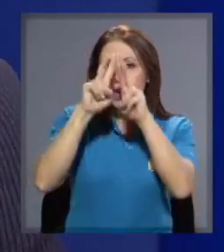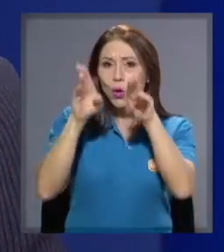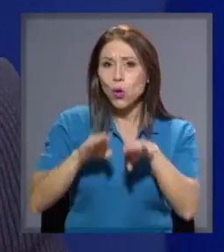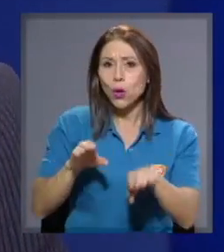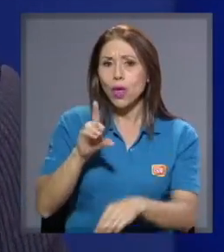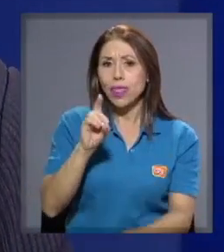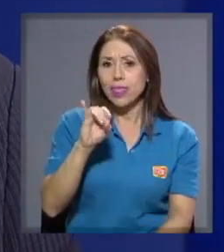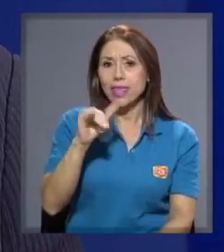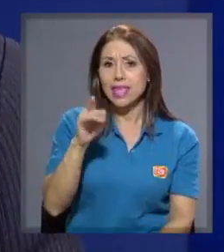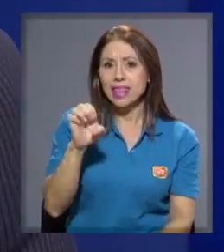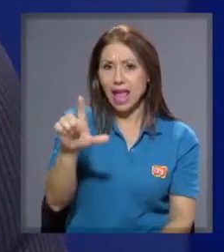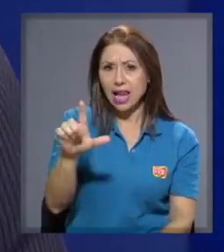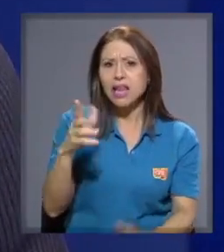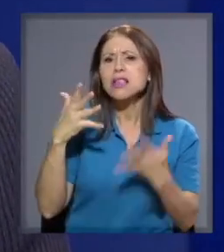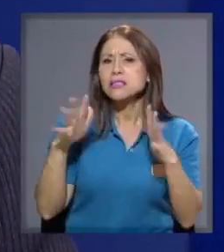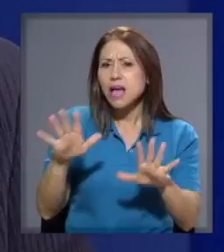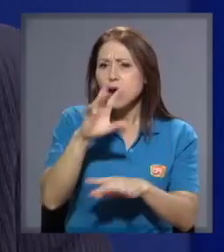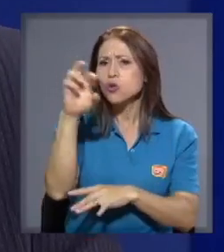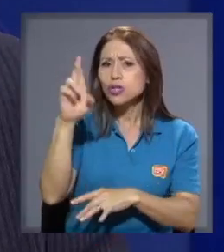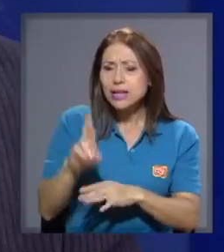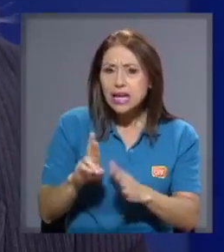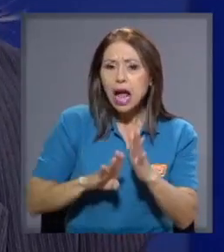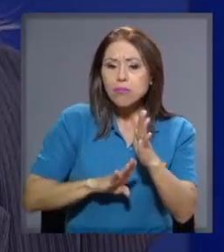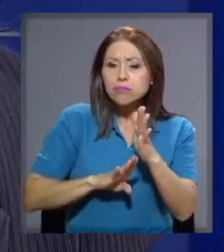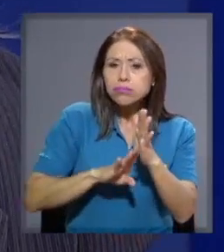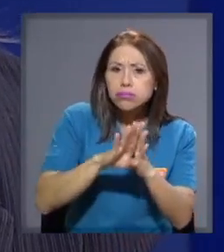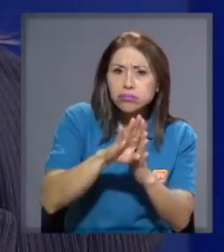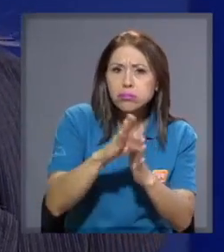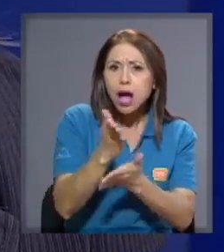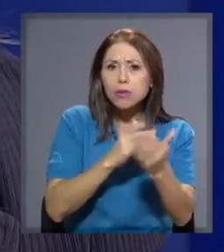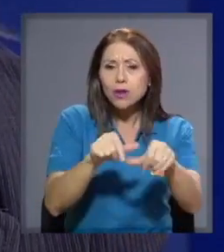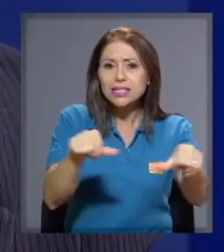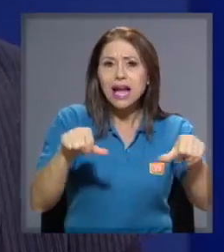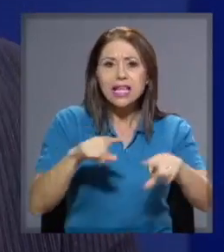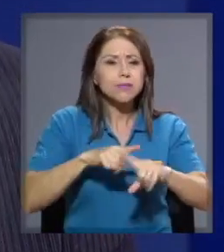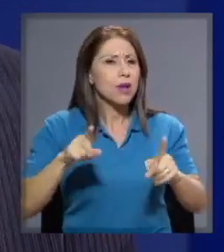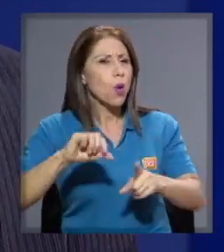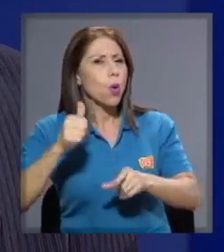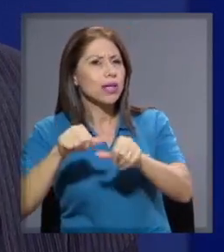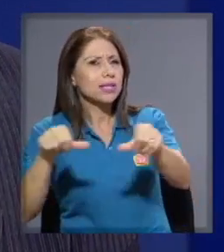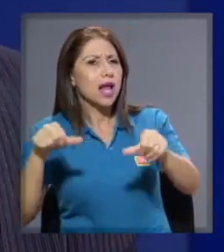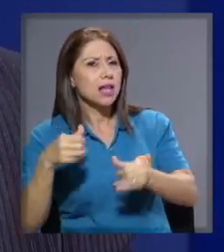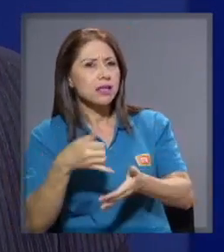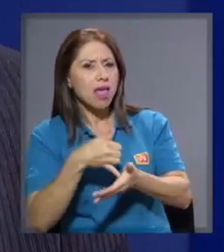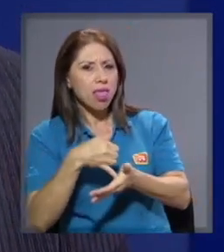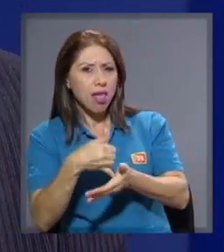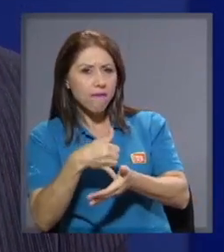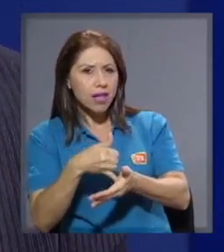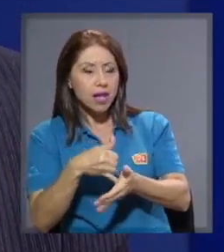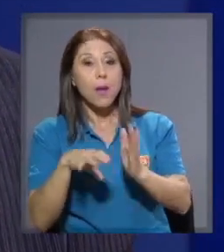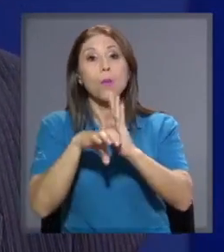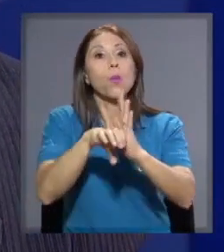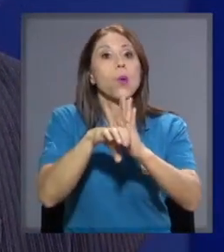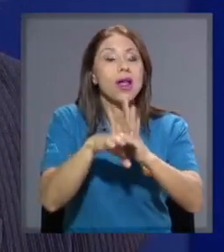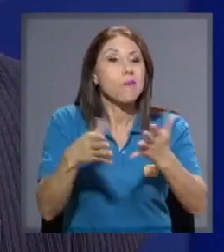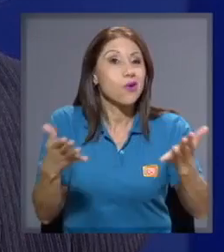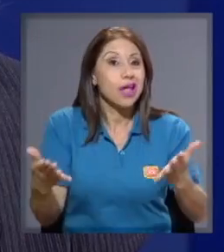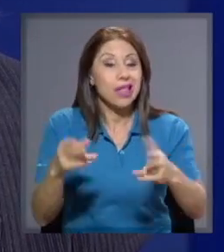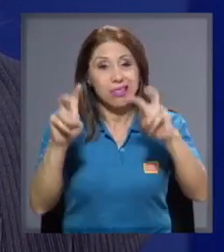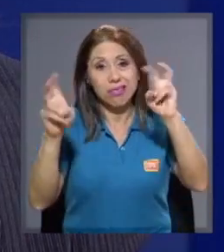varios años costa rica ha avanzado en unas áreas pero en otras se mantiene débil una muy específica la las